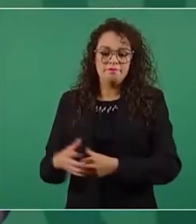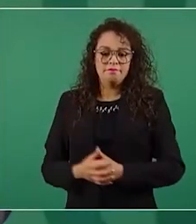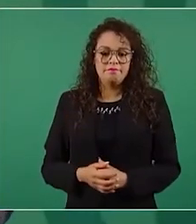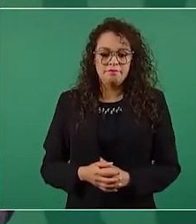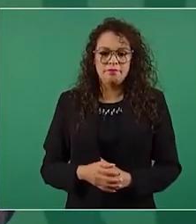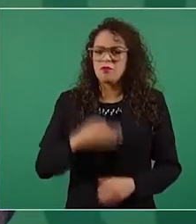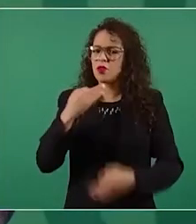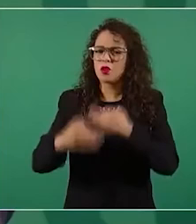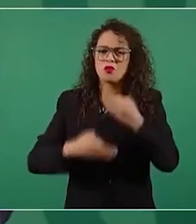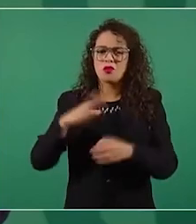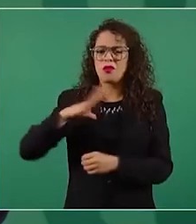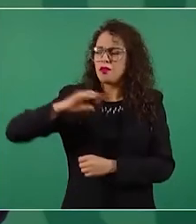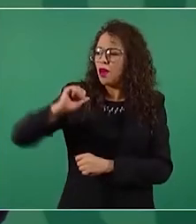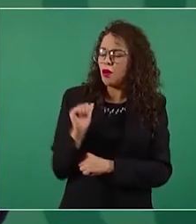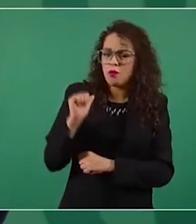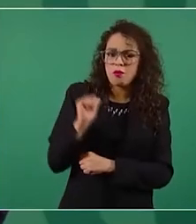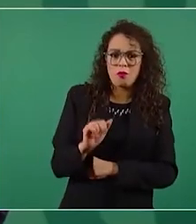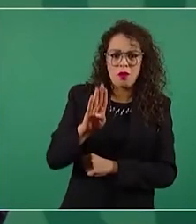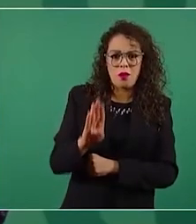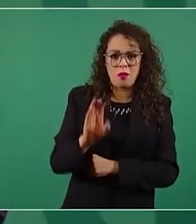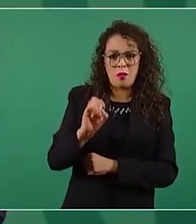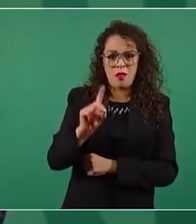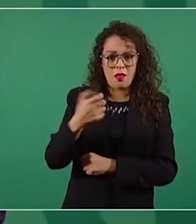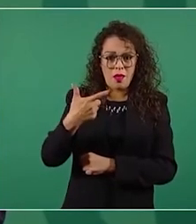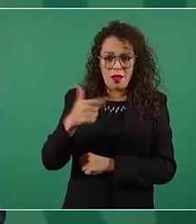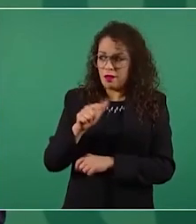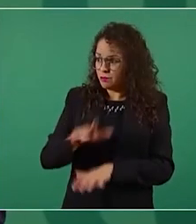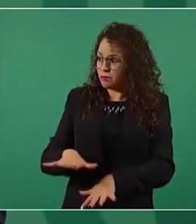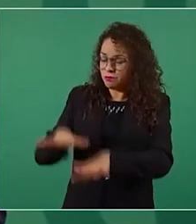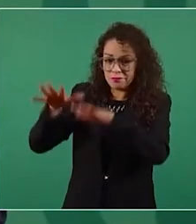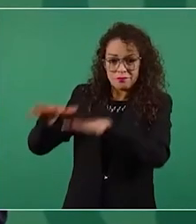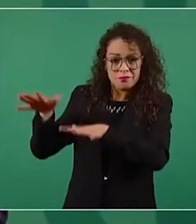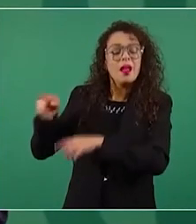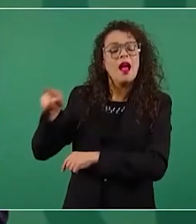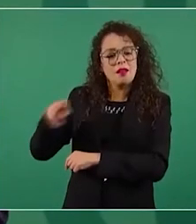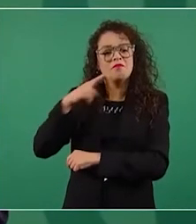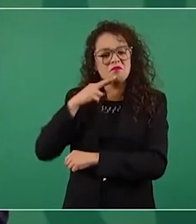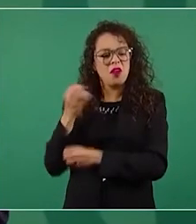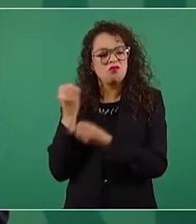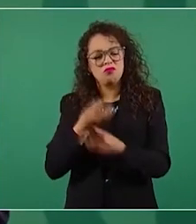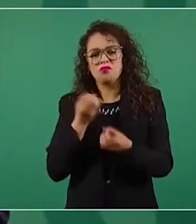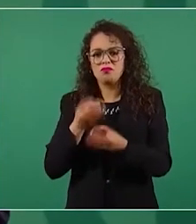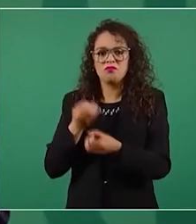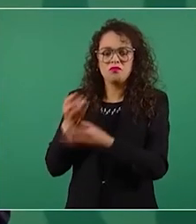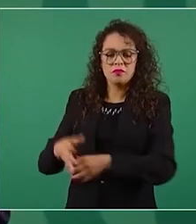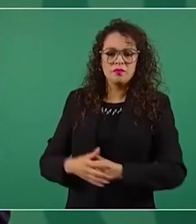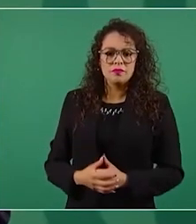las bodegas. Y es una acción